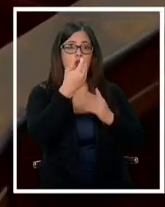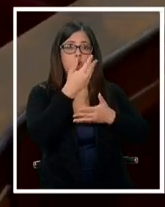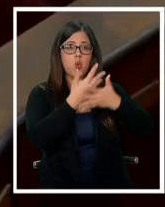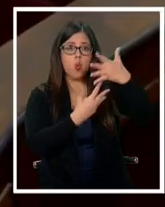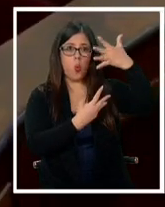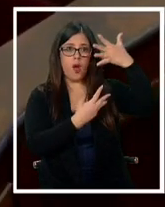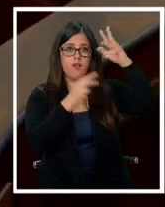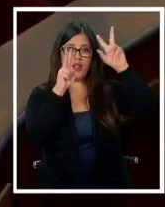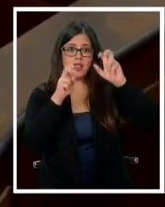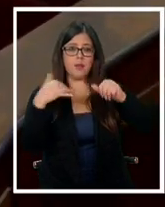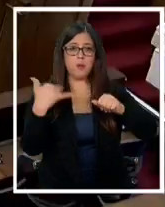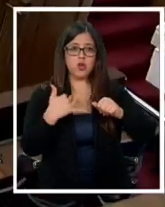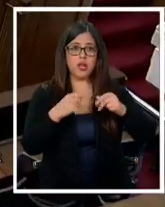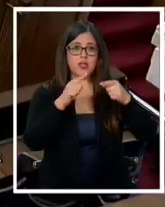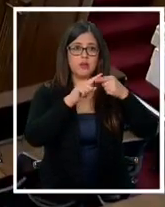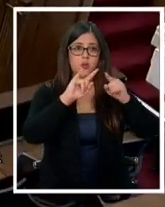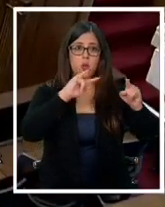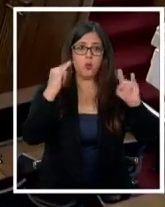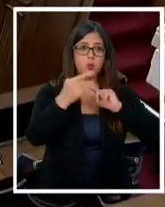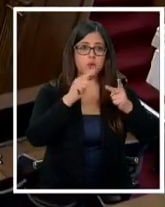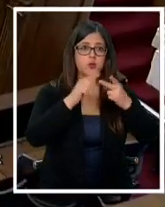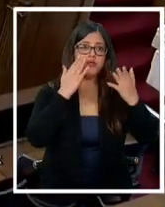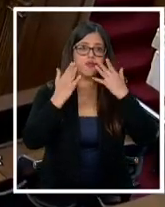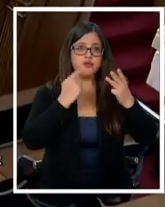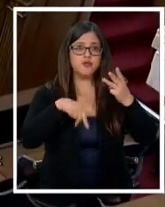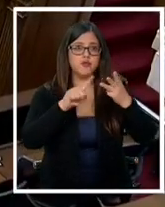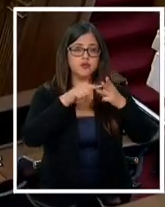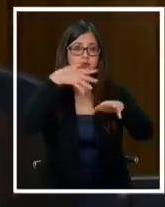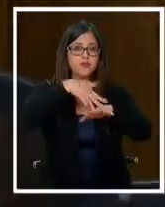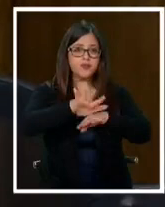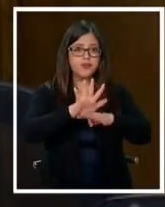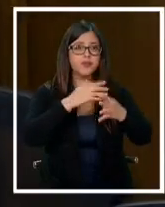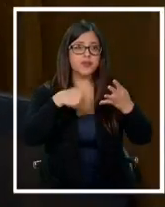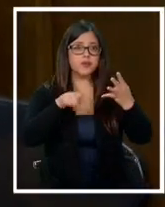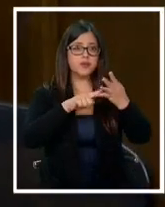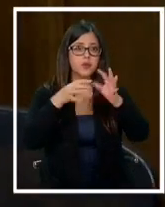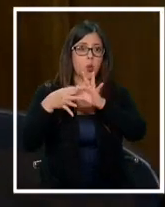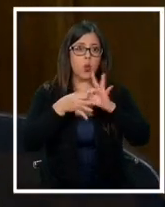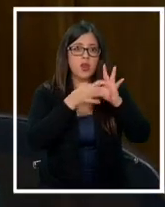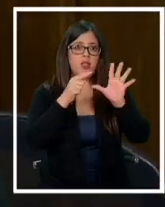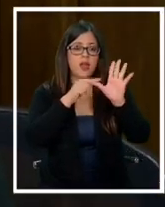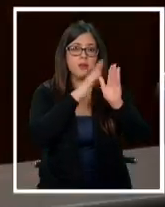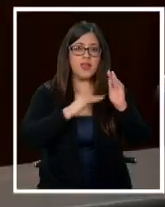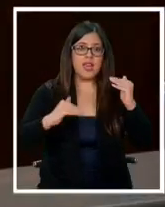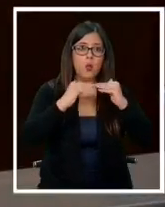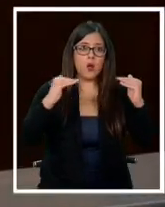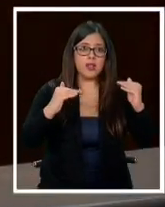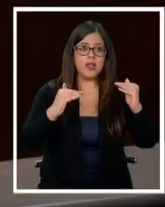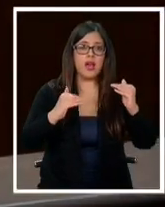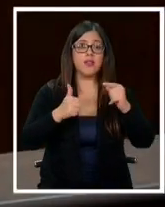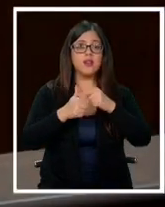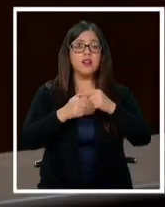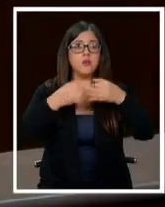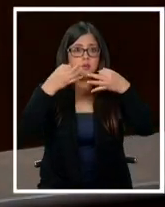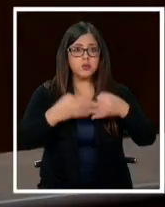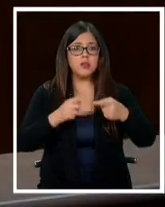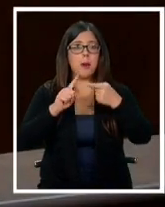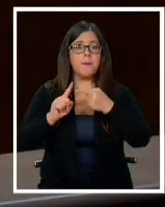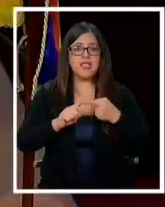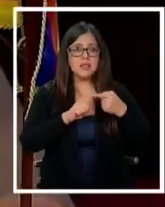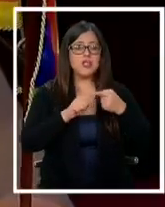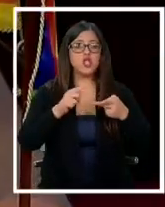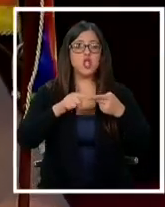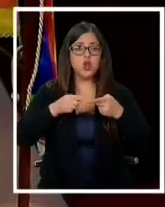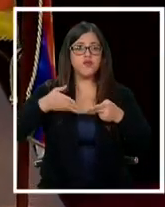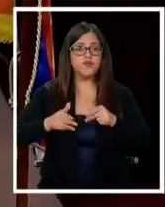principios rectores universalidad solidaridad integralidad unidad igualdad suficiencia participación